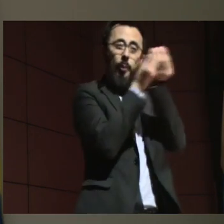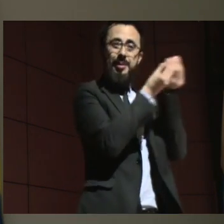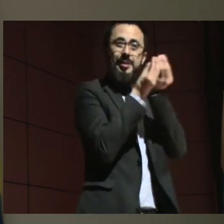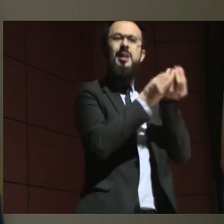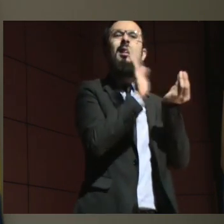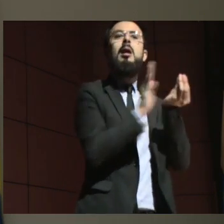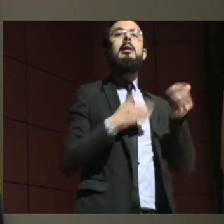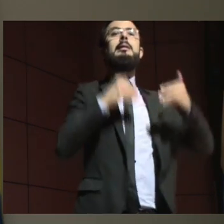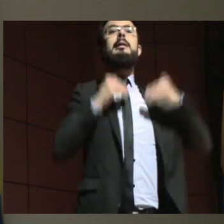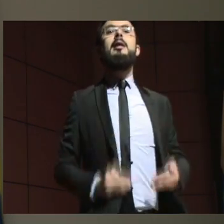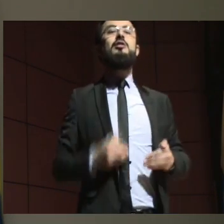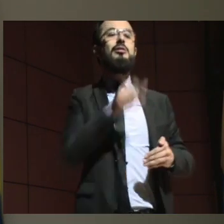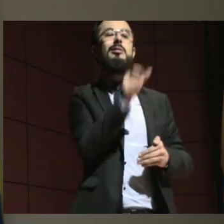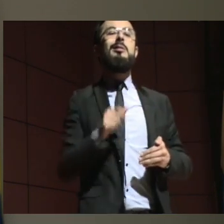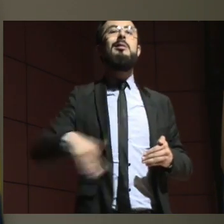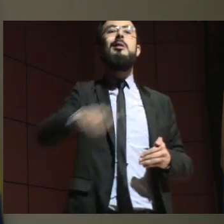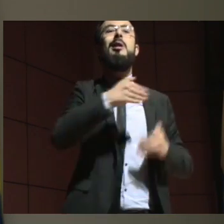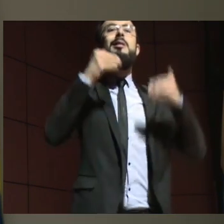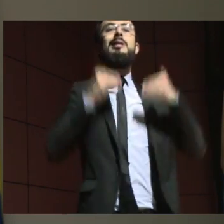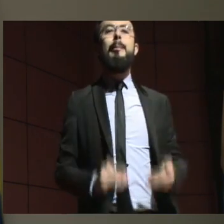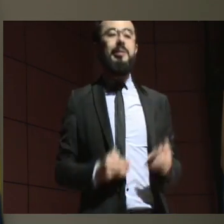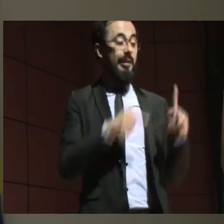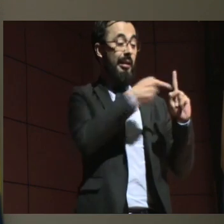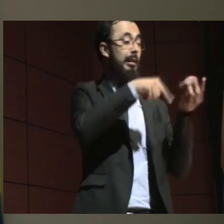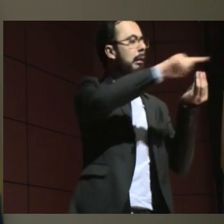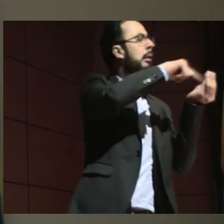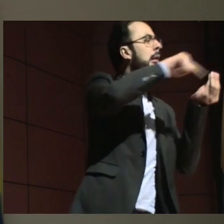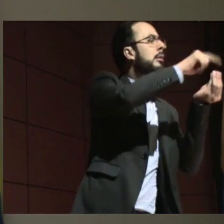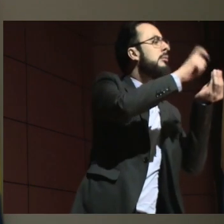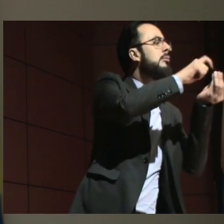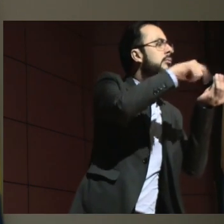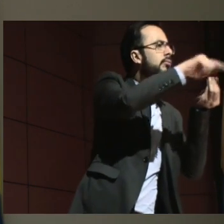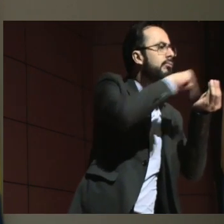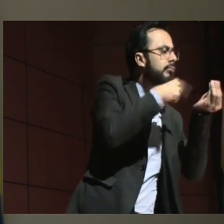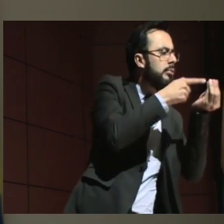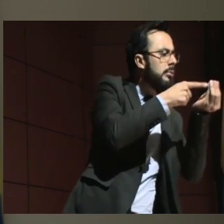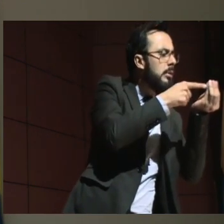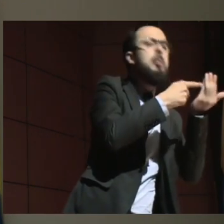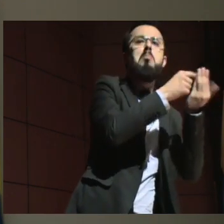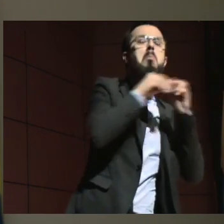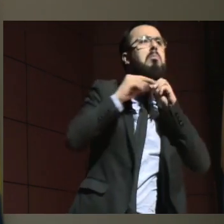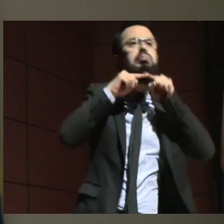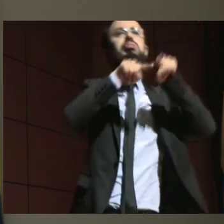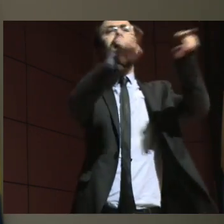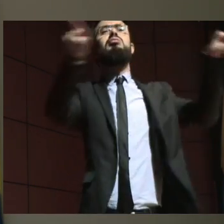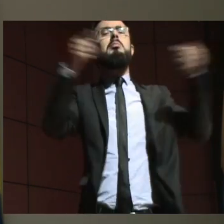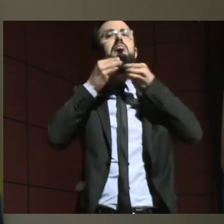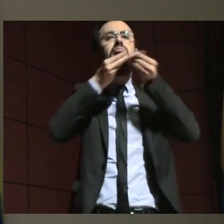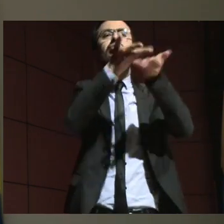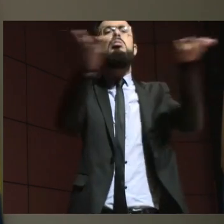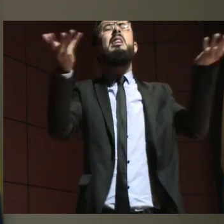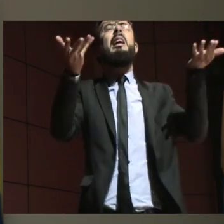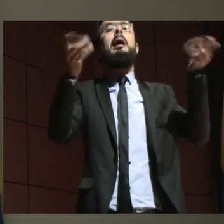1, cuando dice: la capacidad jurídica ha sido una forma histórica de discriminación contra ciertos